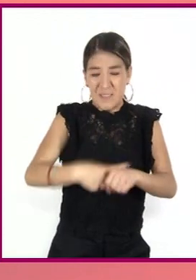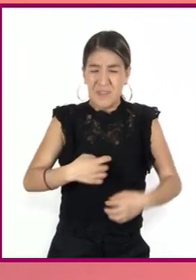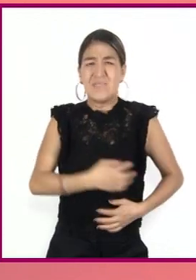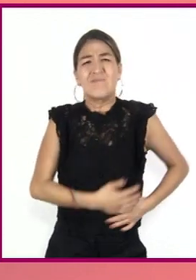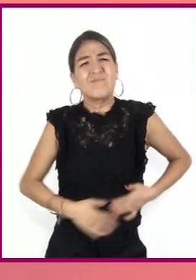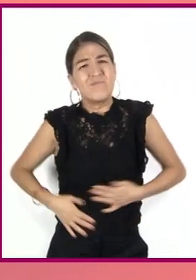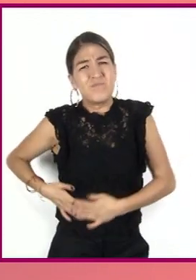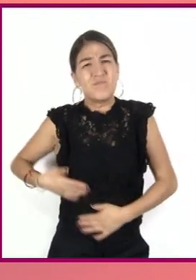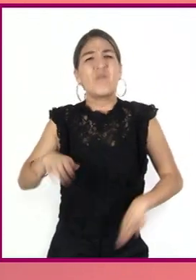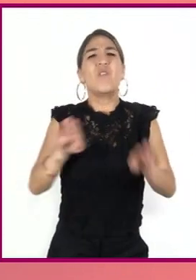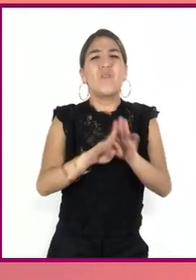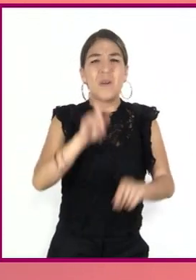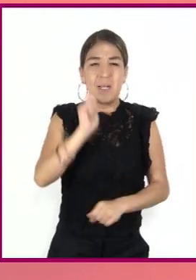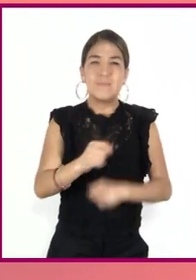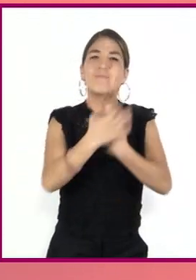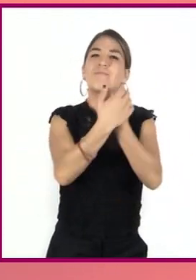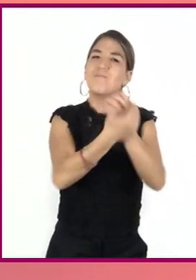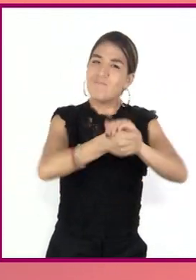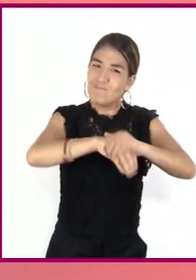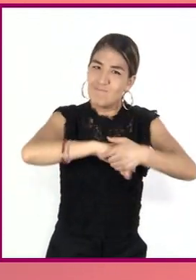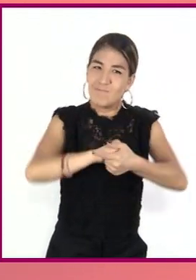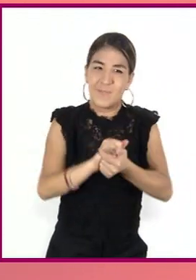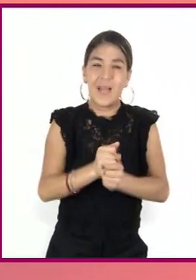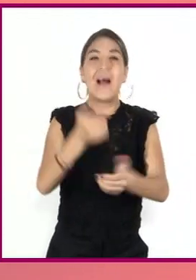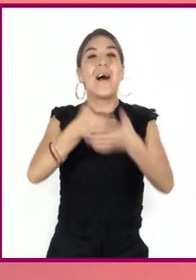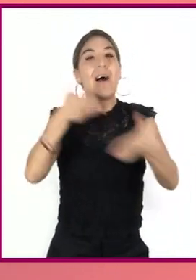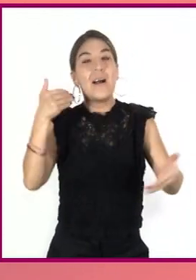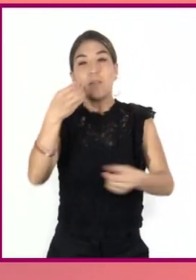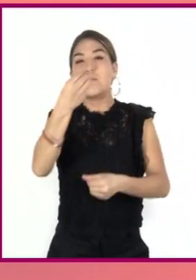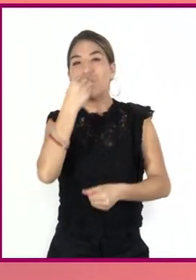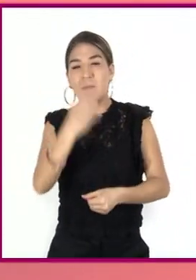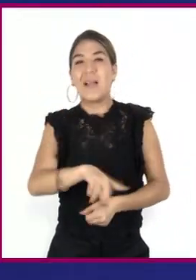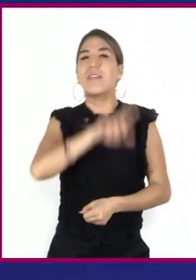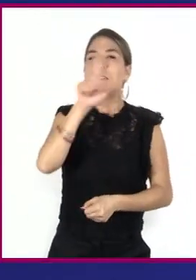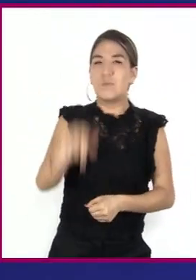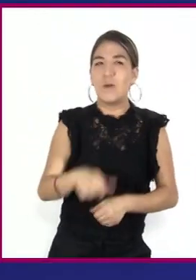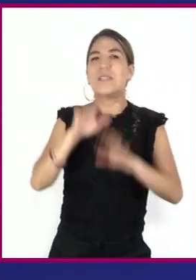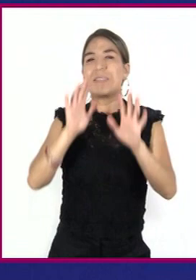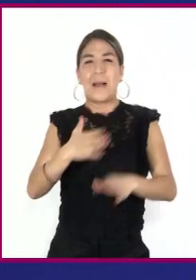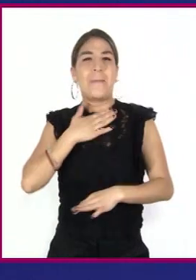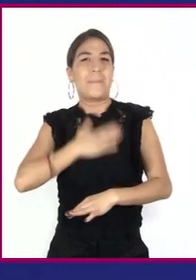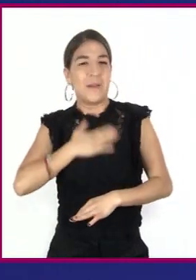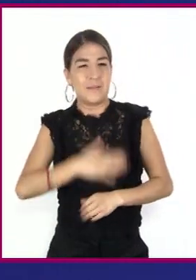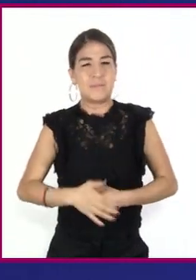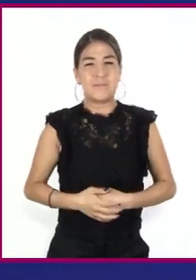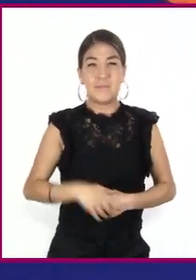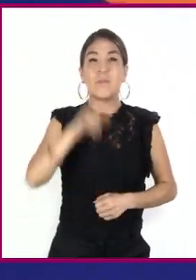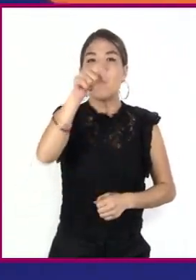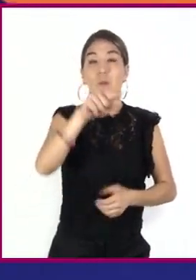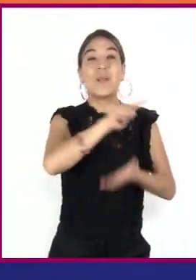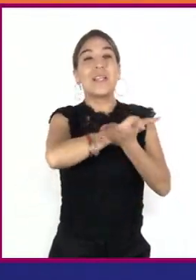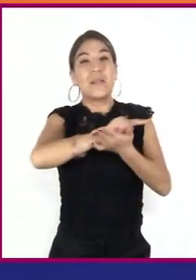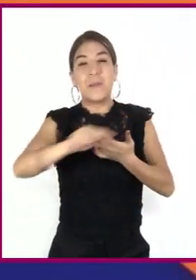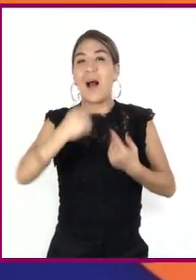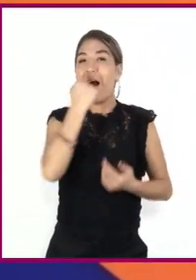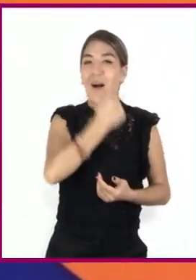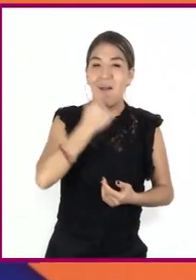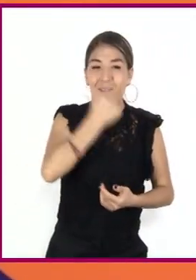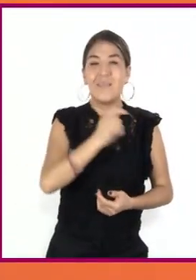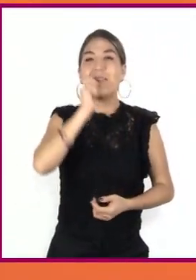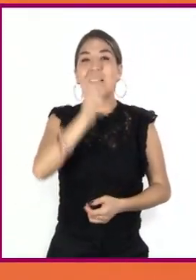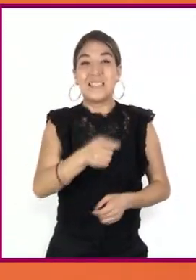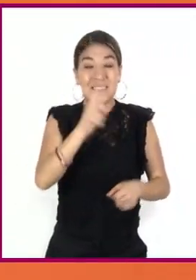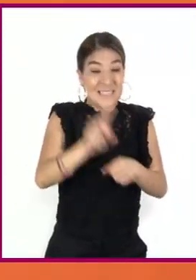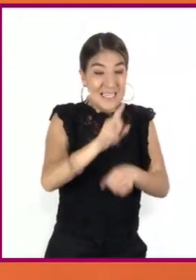puede prevenir con el hecho de lavarse las manos antes de comer y después de ir al baño. Tener una higiene bucal desde la primera etapa de la